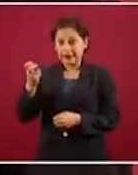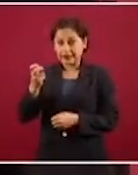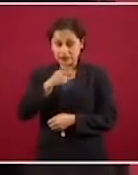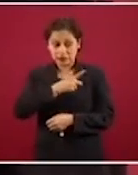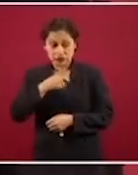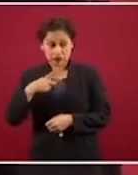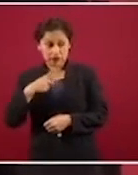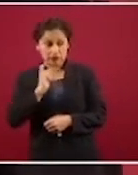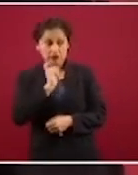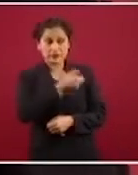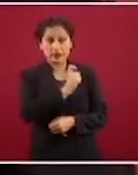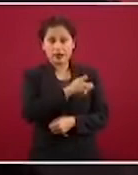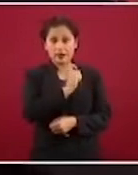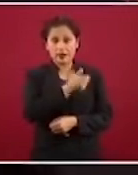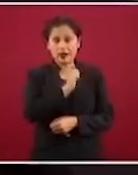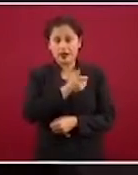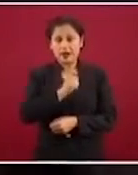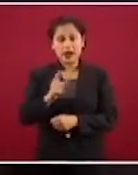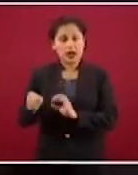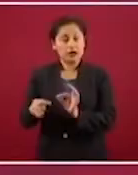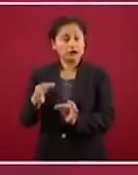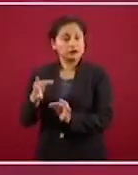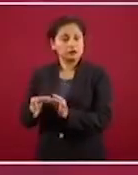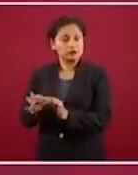y lo otro, las participaciones federales,